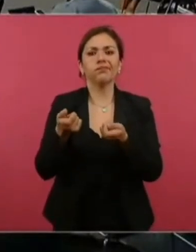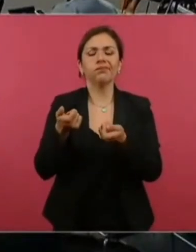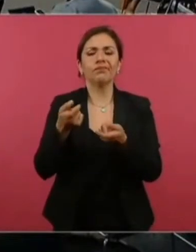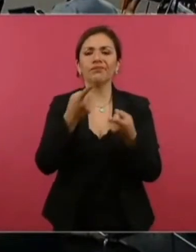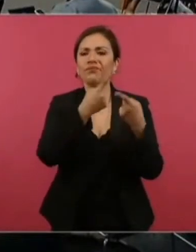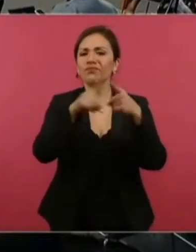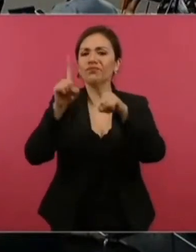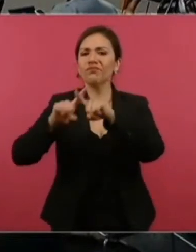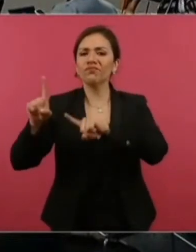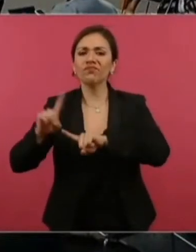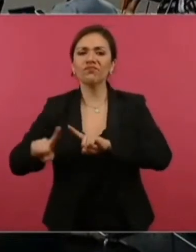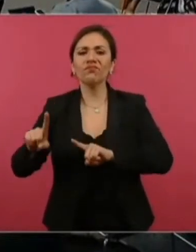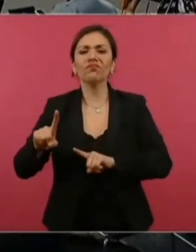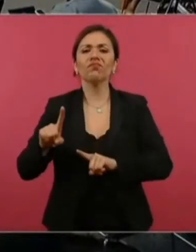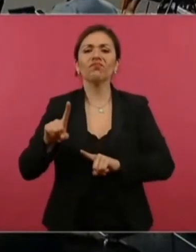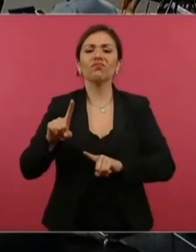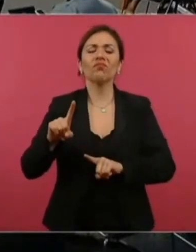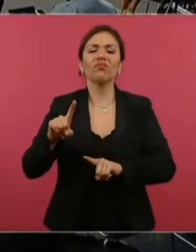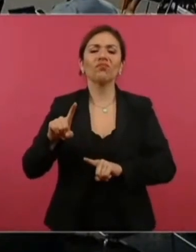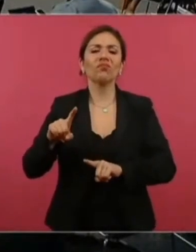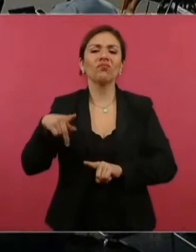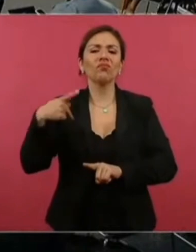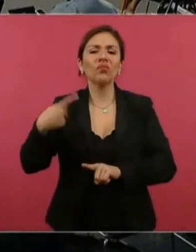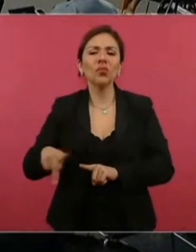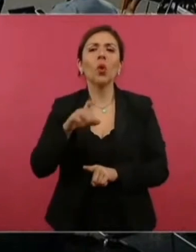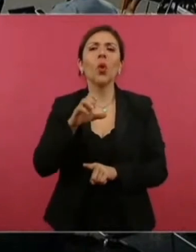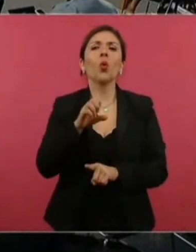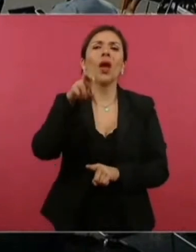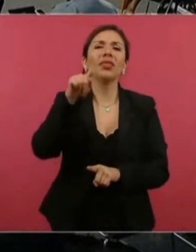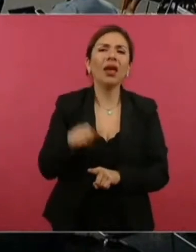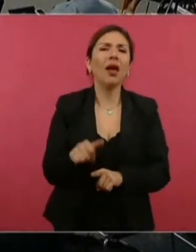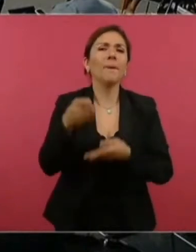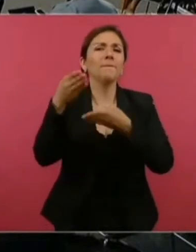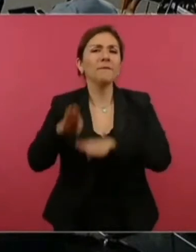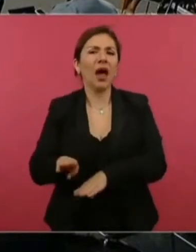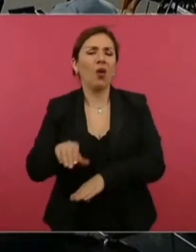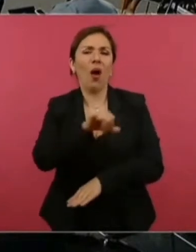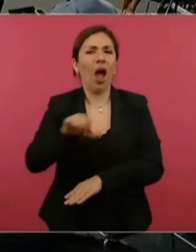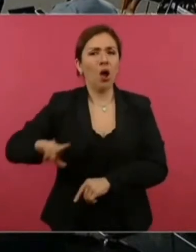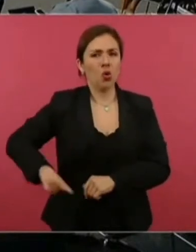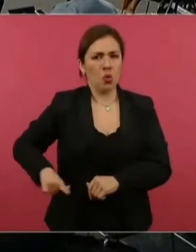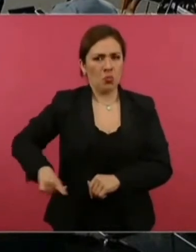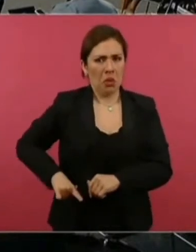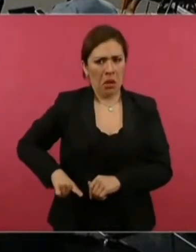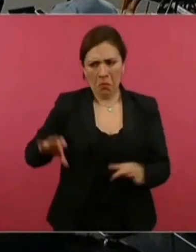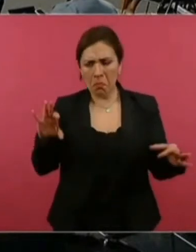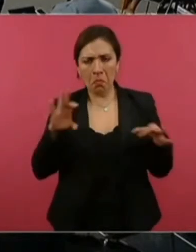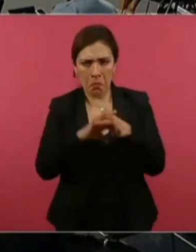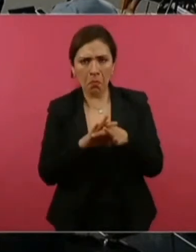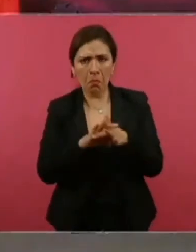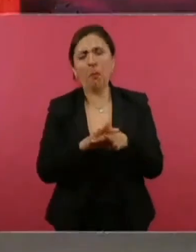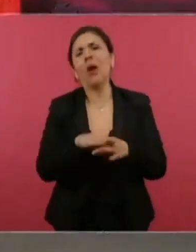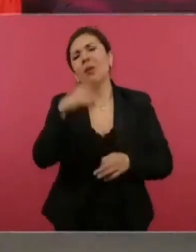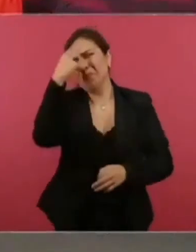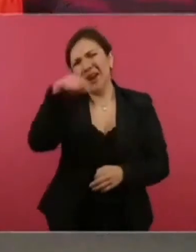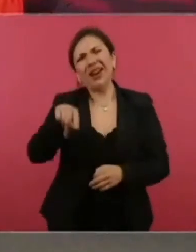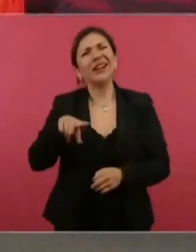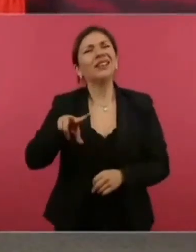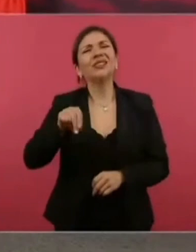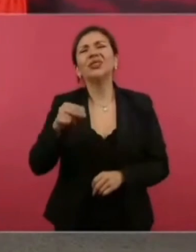todos los fondos, las cuentas gubernamentales y